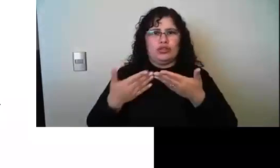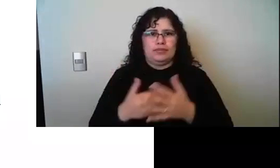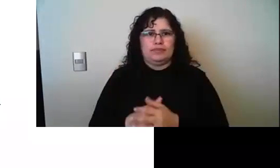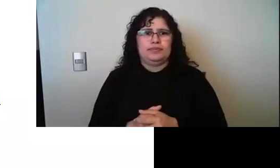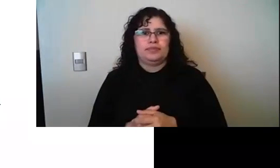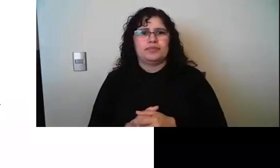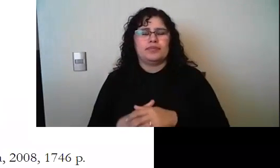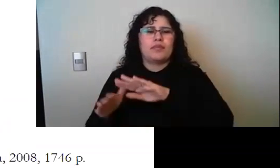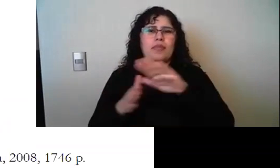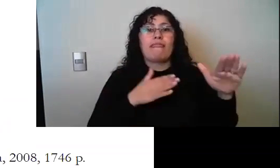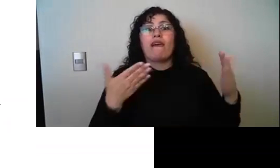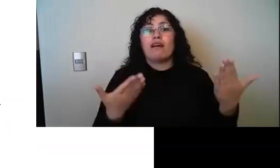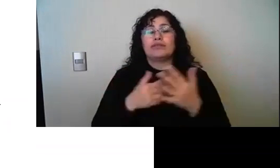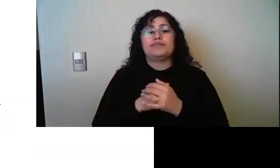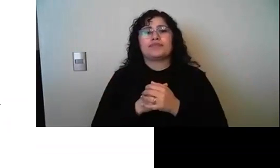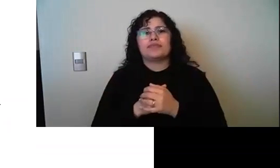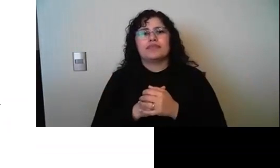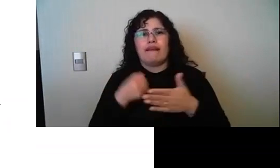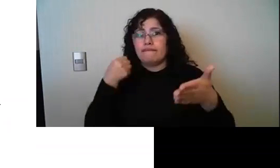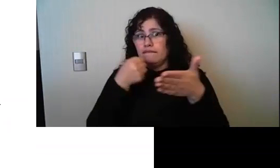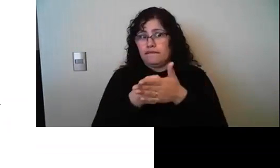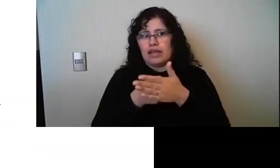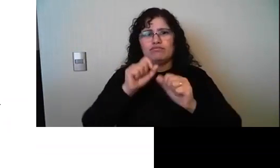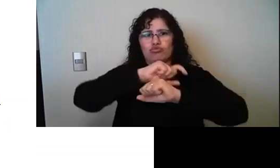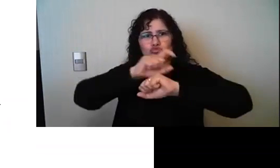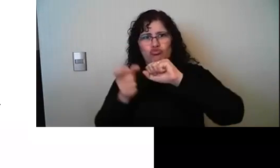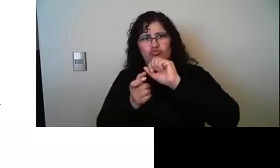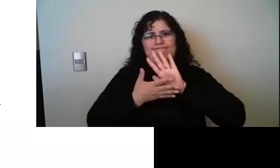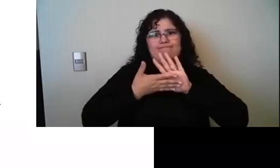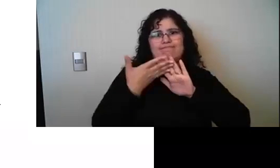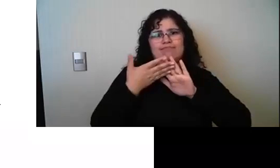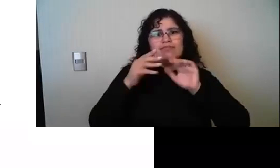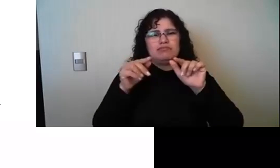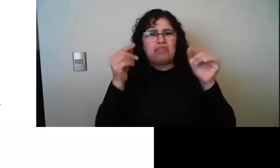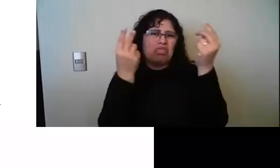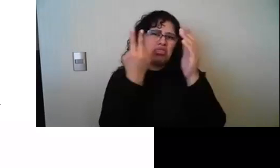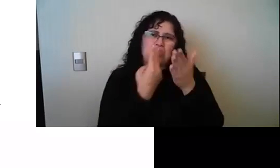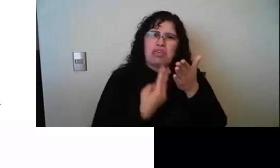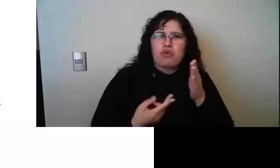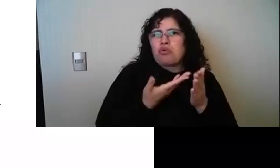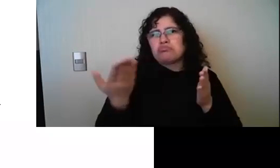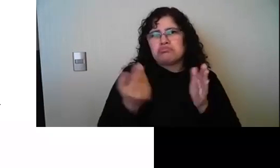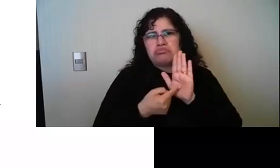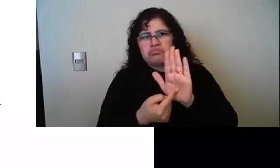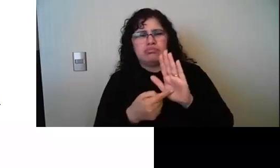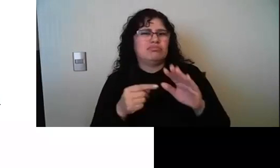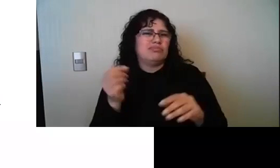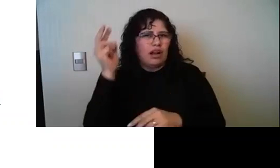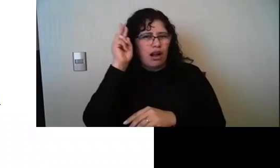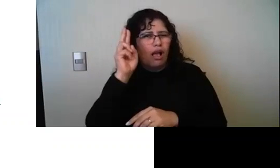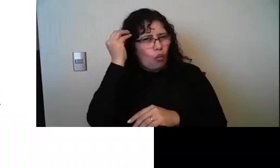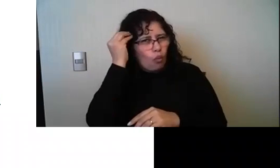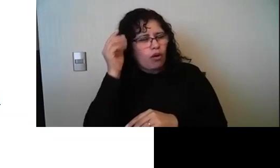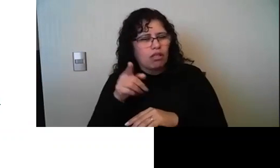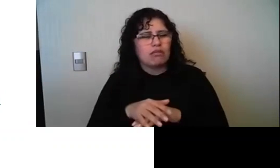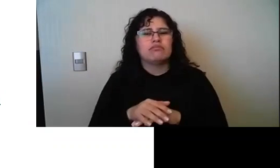Bueno, para finalizar, tenemos la corteza sensitiva en un esquema simplemente para recordarles que